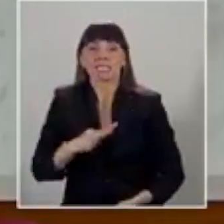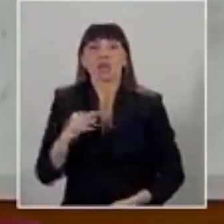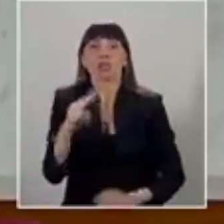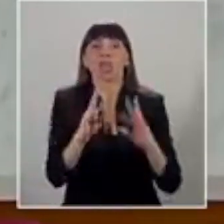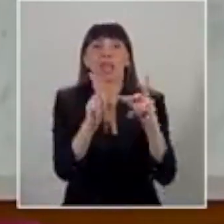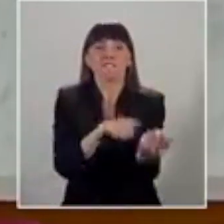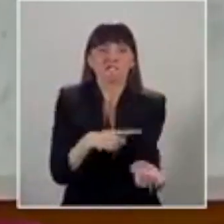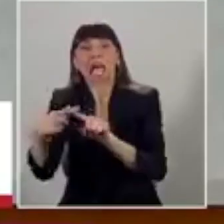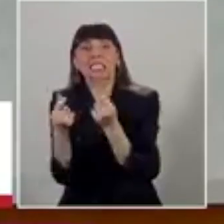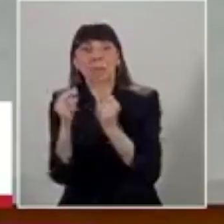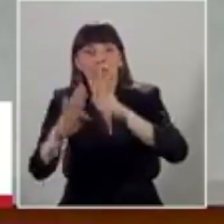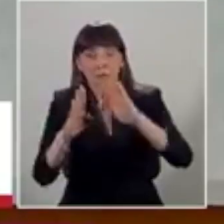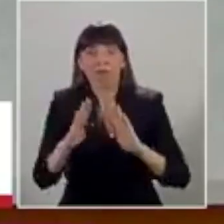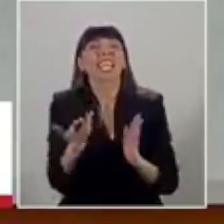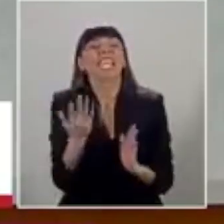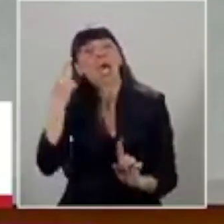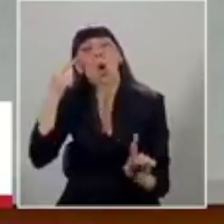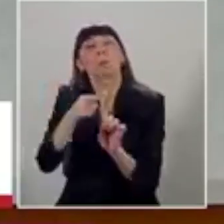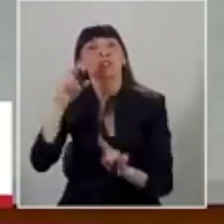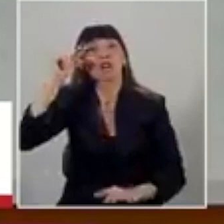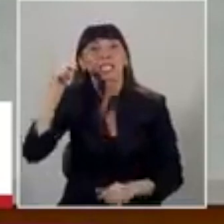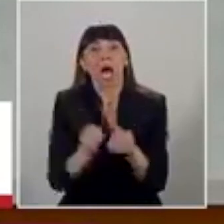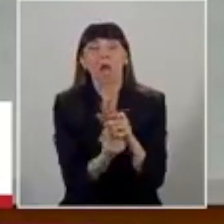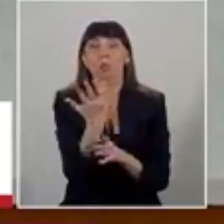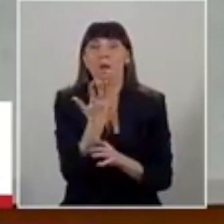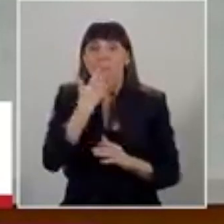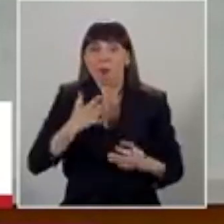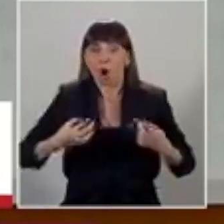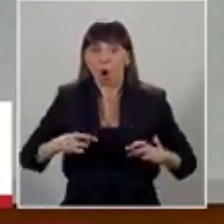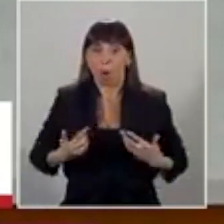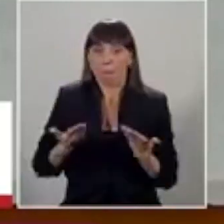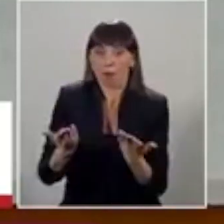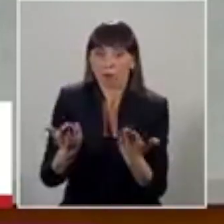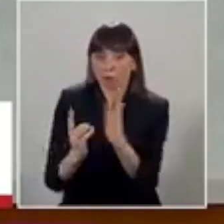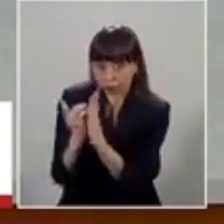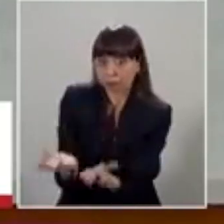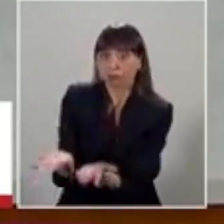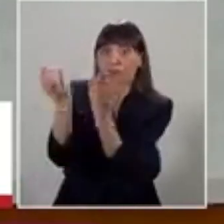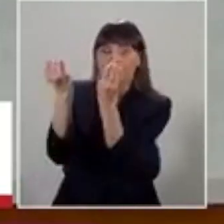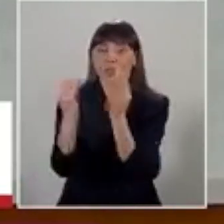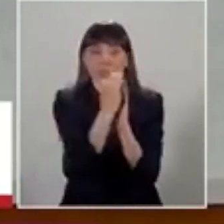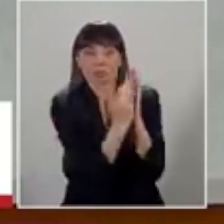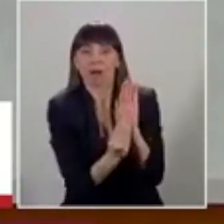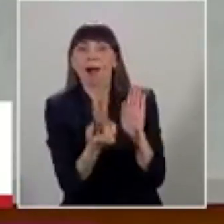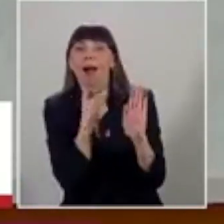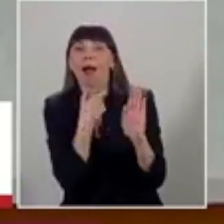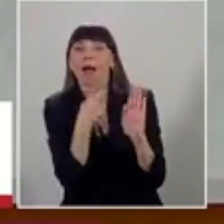y Desarrollo Social. Crear esas nuevas y mejores oportunidades de progreso y también